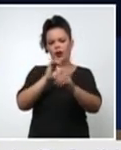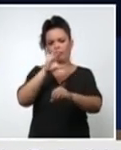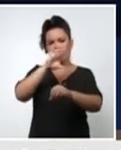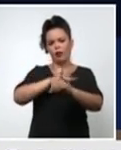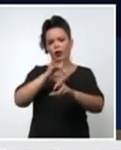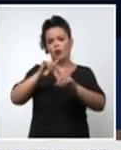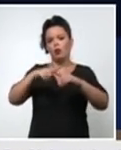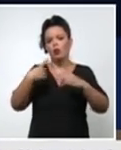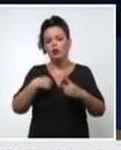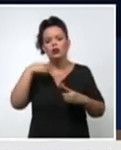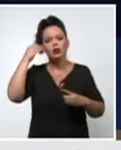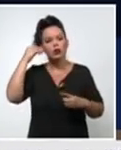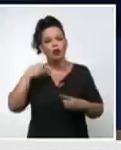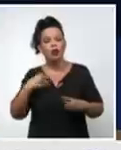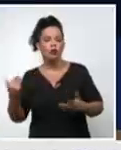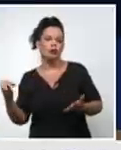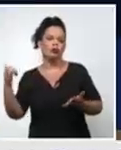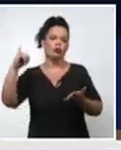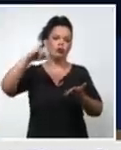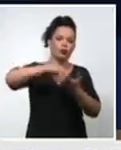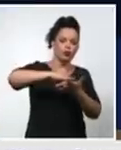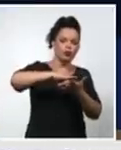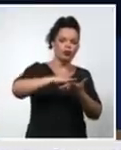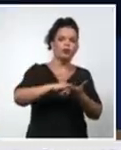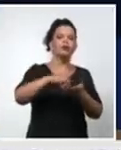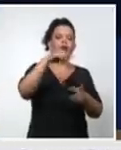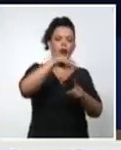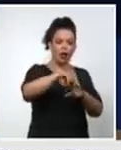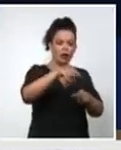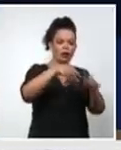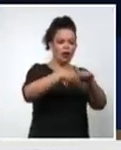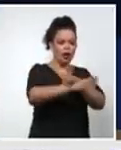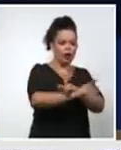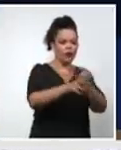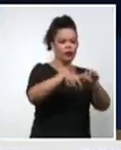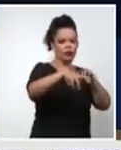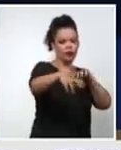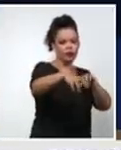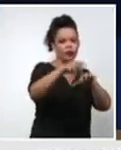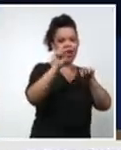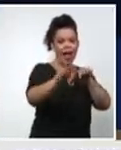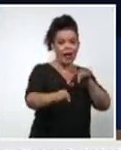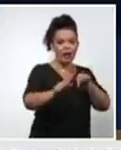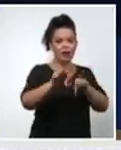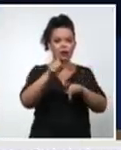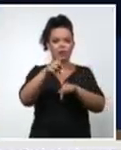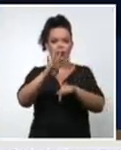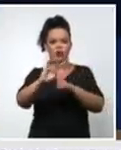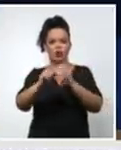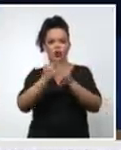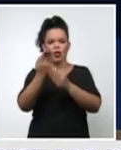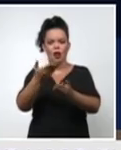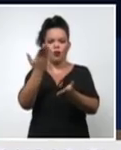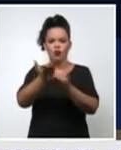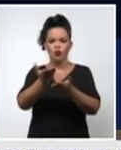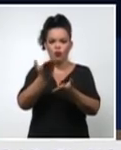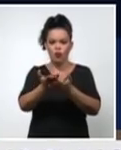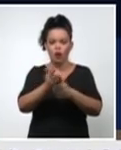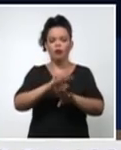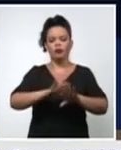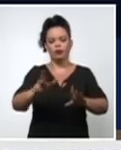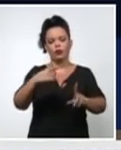Cuba, estuvieron en aislamiento y ahí se diagnosticaron. Y de esta forma ya acumulamos 206